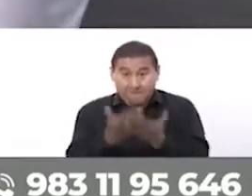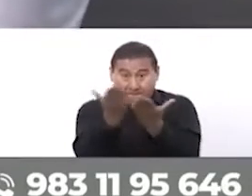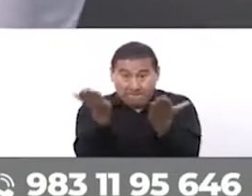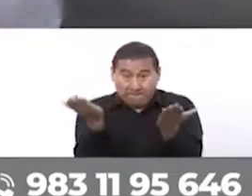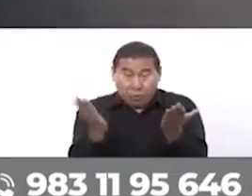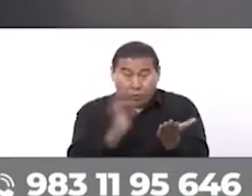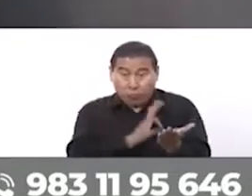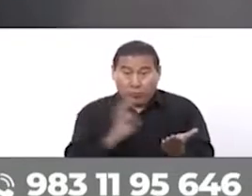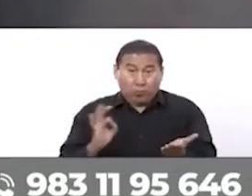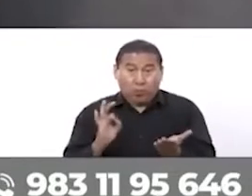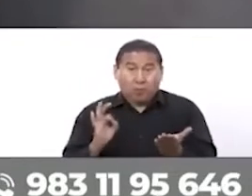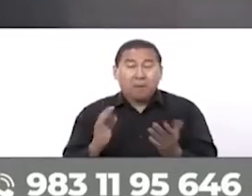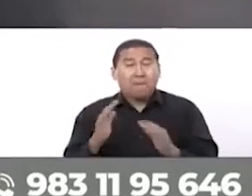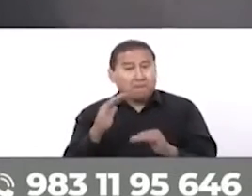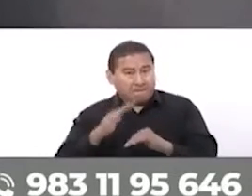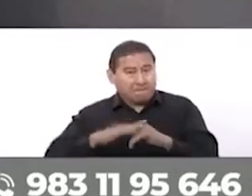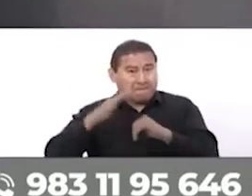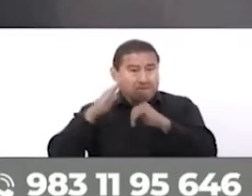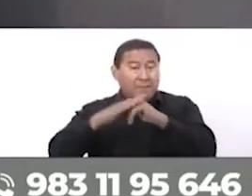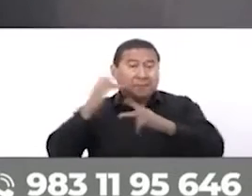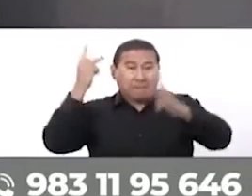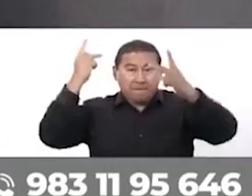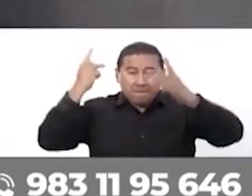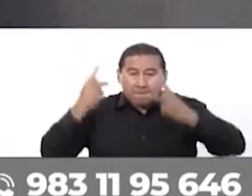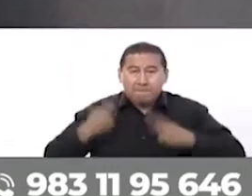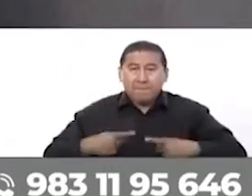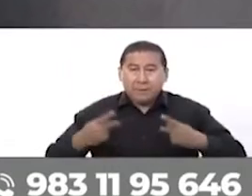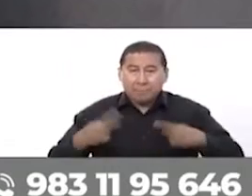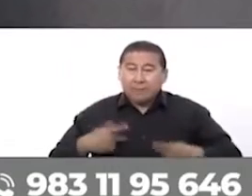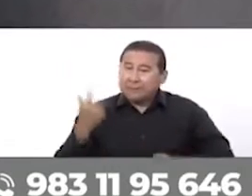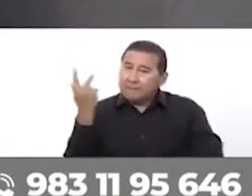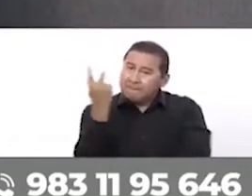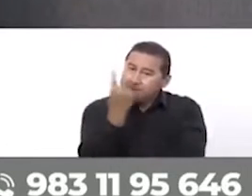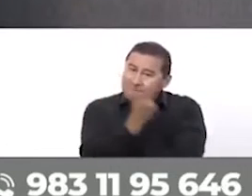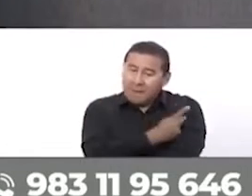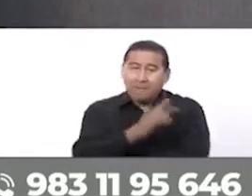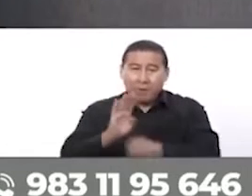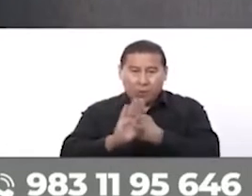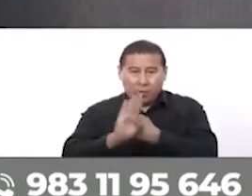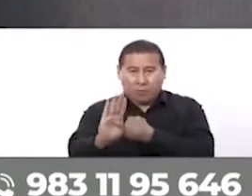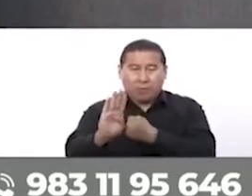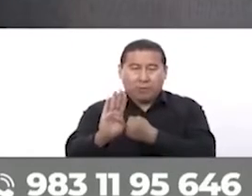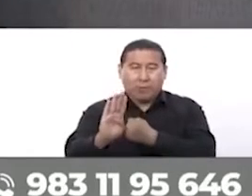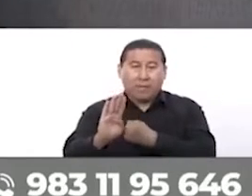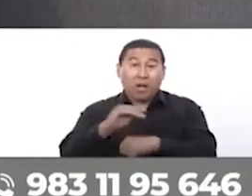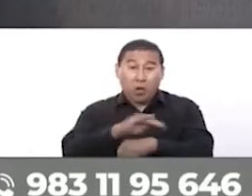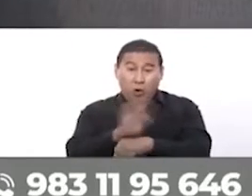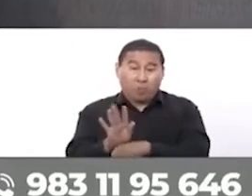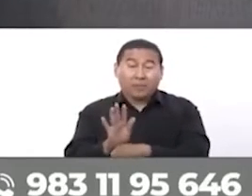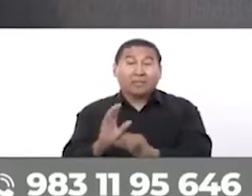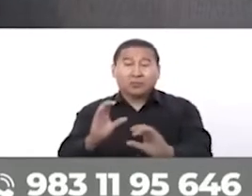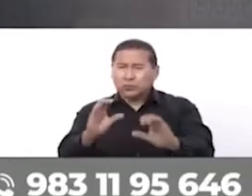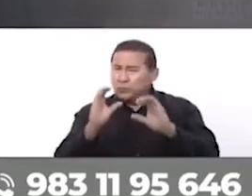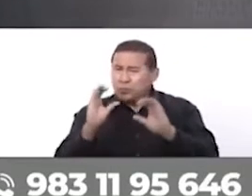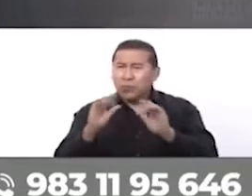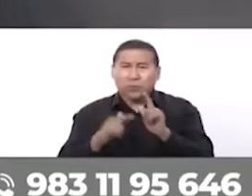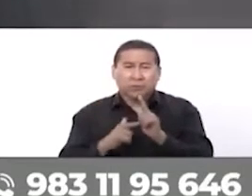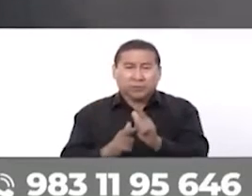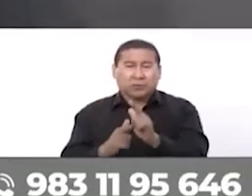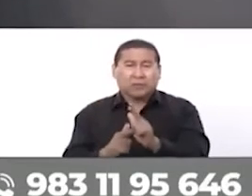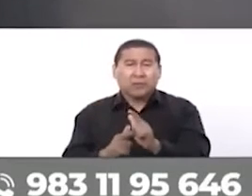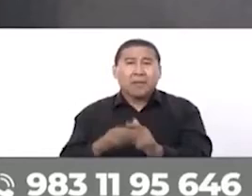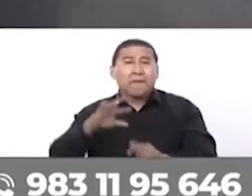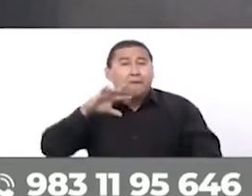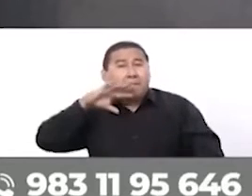generar un mayor número de personas con mayor prevención al cob y hay que seguir cuidando nos recuerden